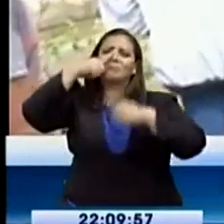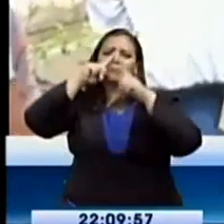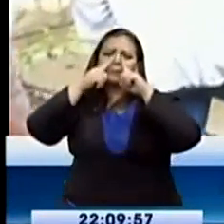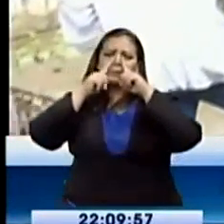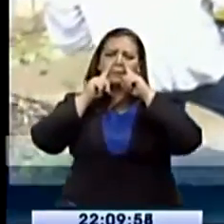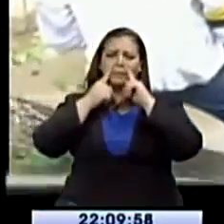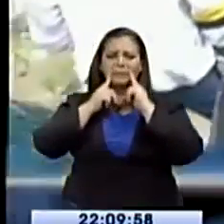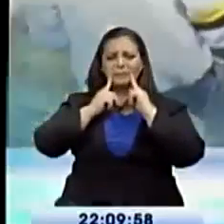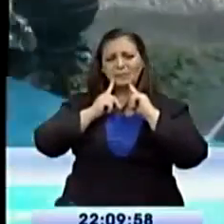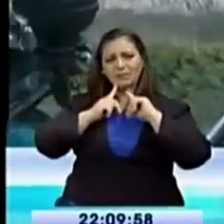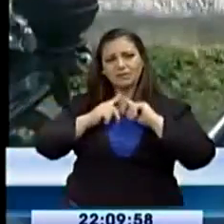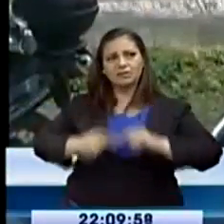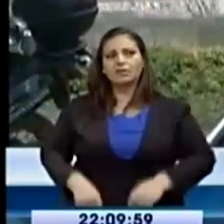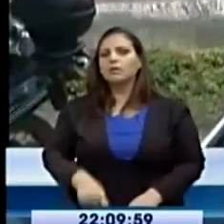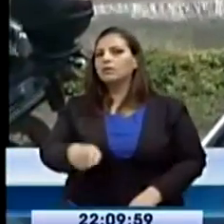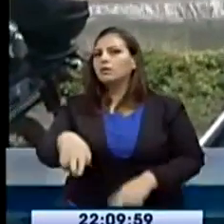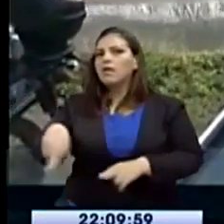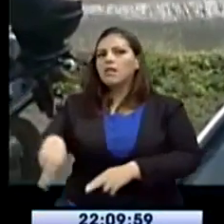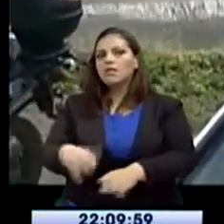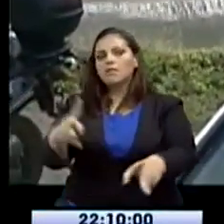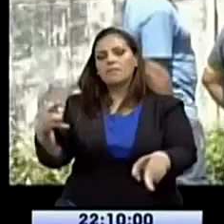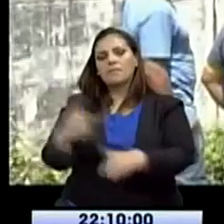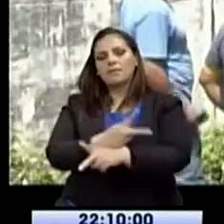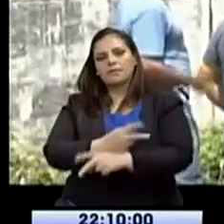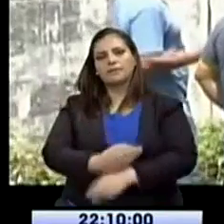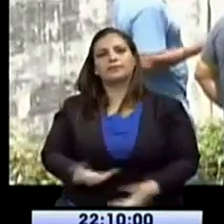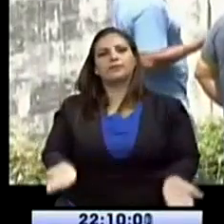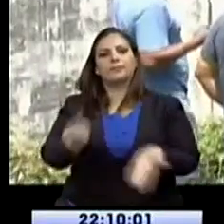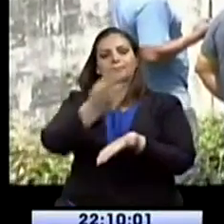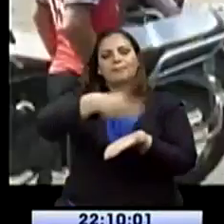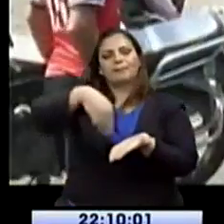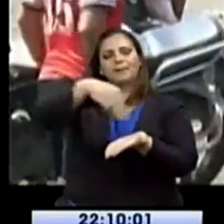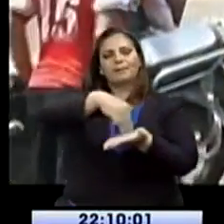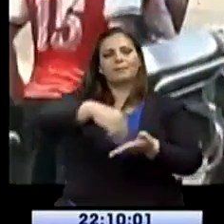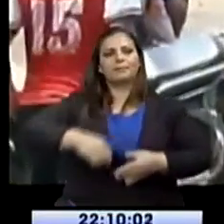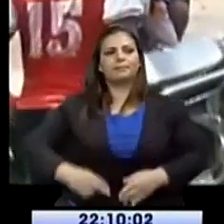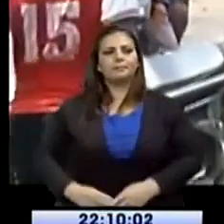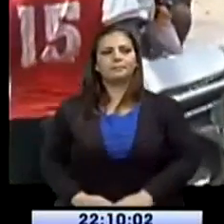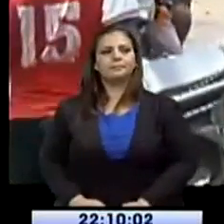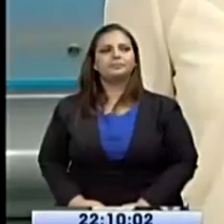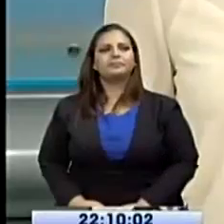van en este río bastante peligroso. Desde la provincia de Manabí informó Johnny Armendáriz.